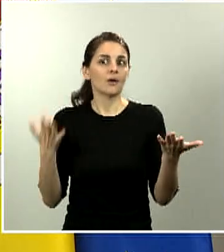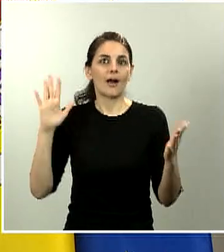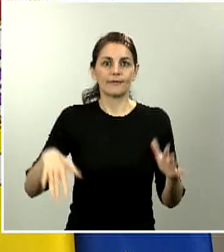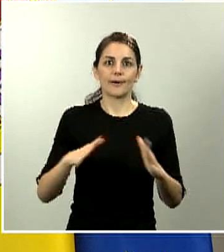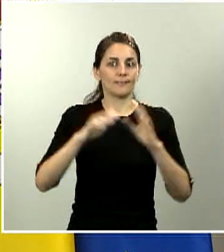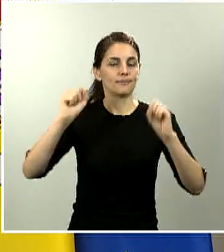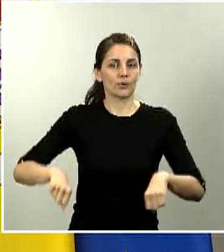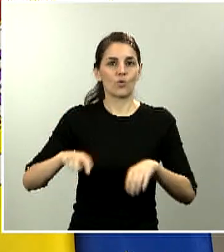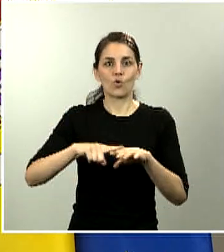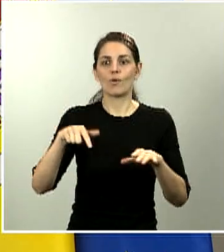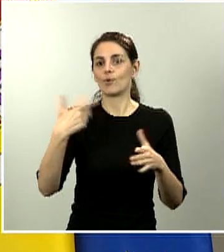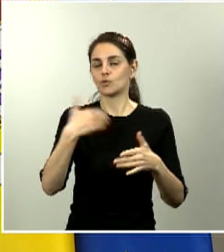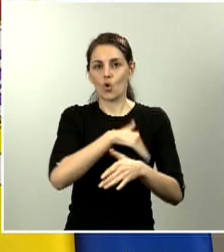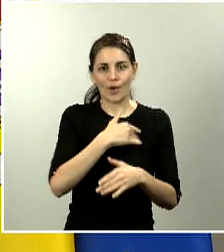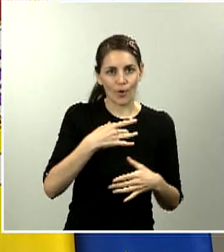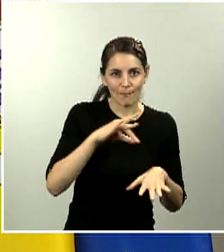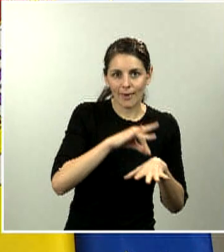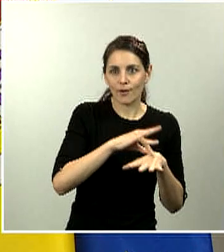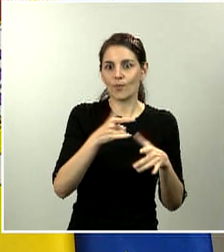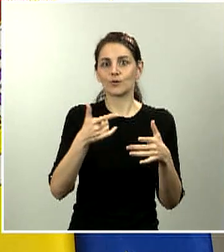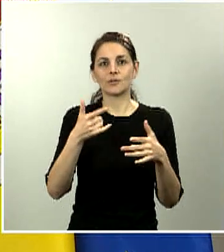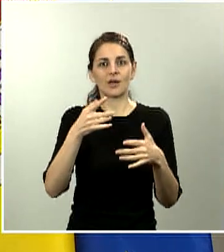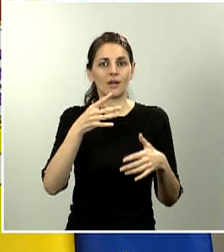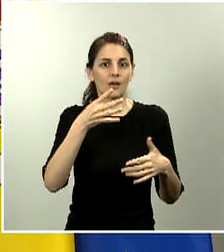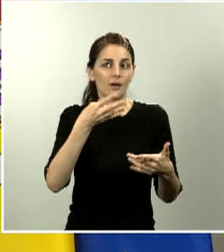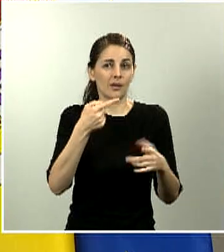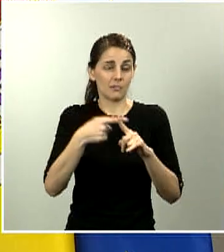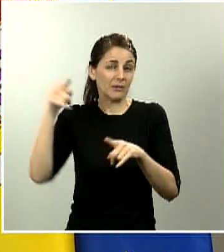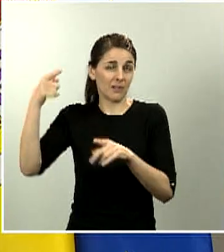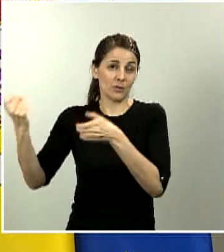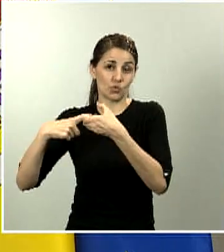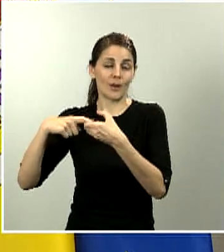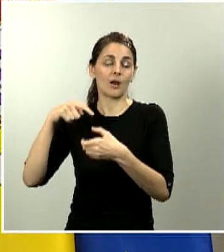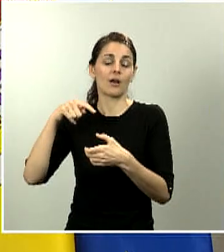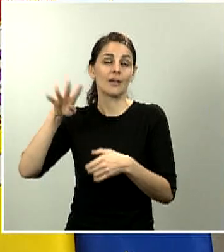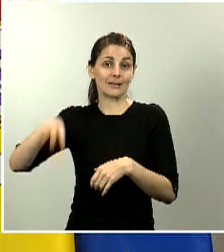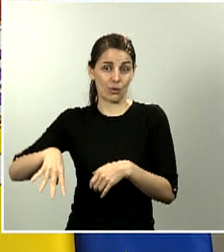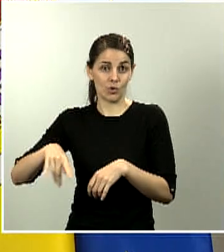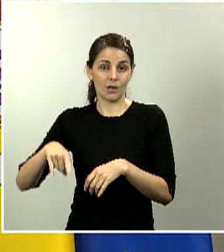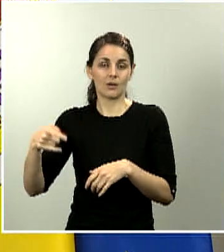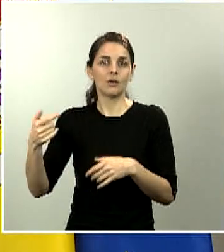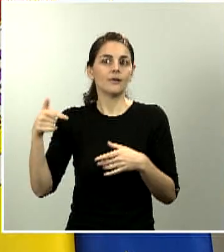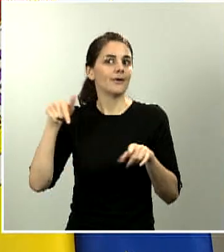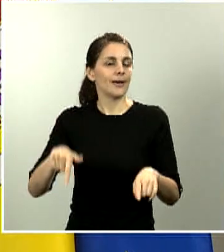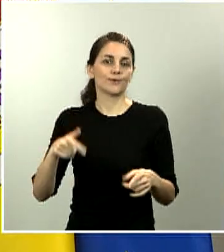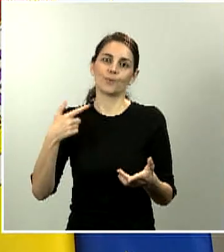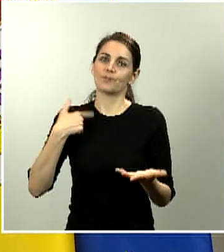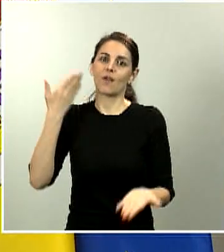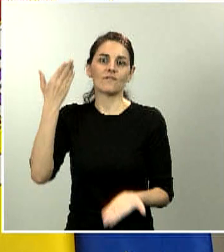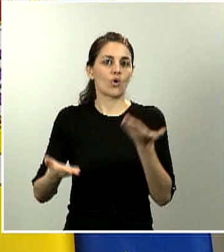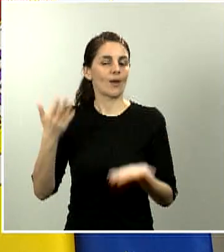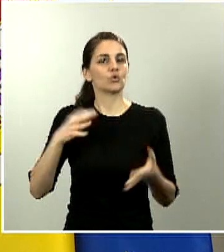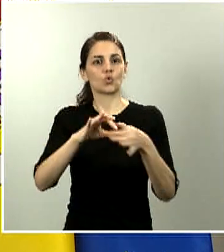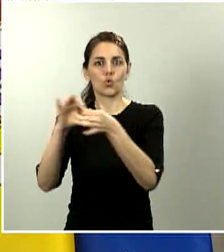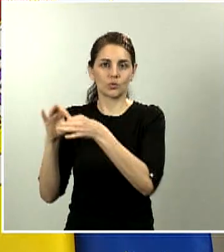hace bastantes semanas por el Colegio de Médicos de Cataluña. Es una orden, por tanto, que también repasamos y valoramos juntamente con la orden que saben ustedes que